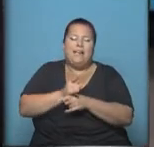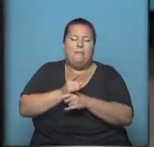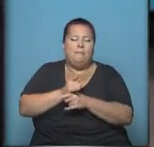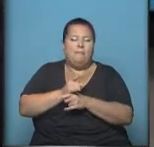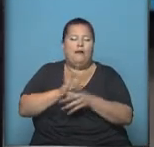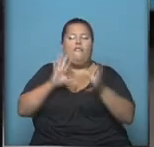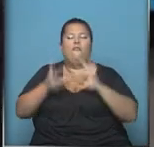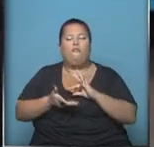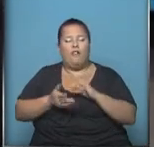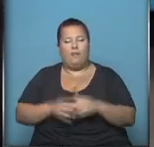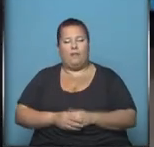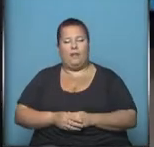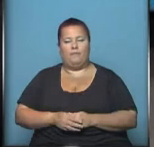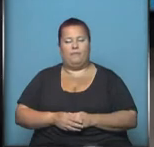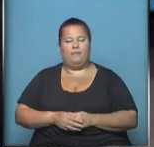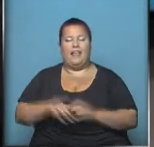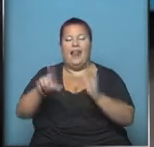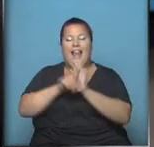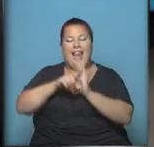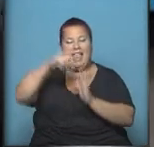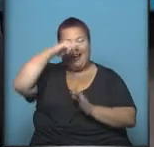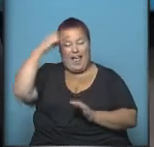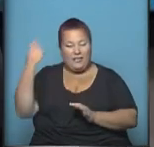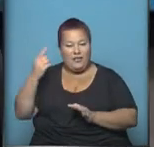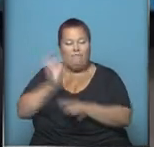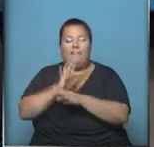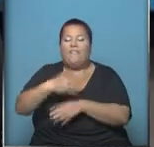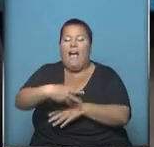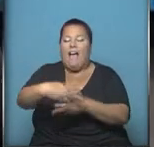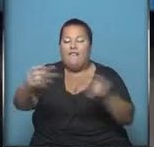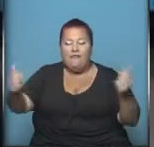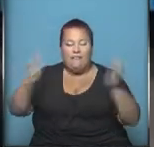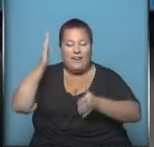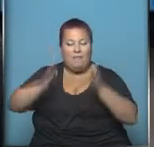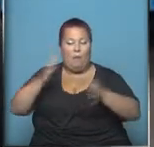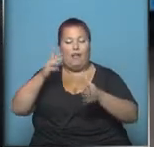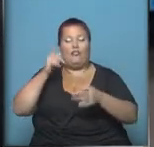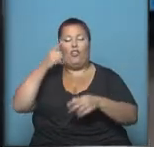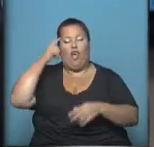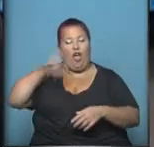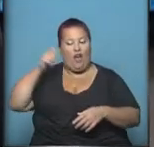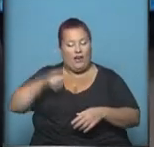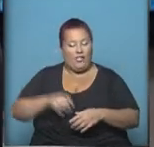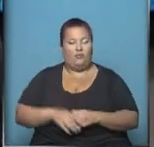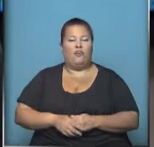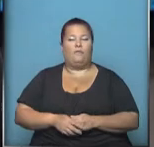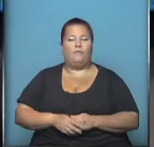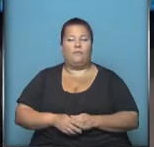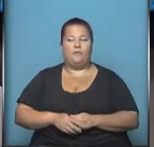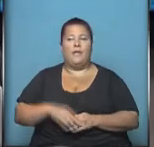utilizan en los legisladores nacionales cuando está casi finalizando el período de sesiones ordinarias del congreso